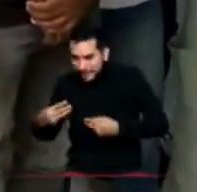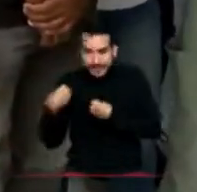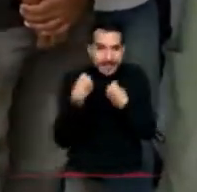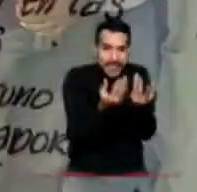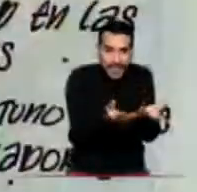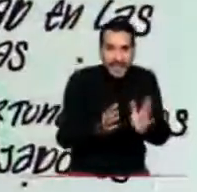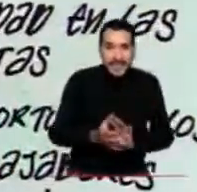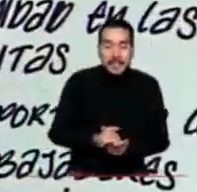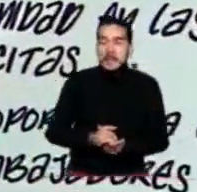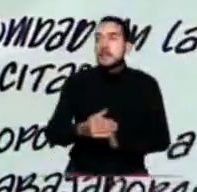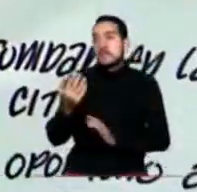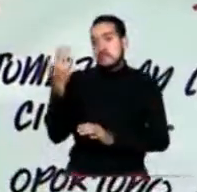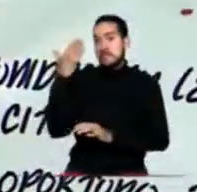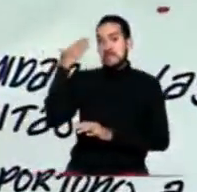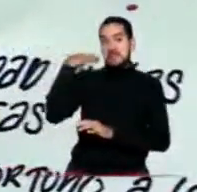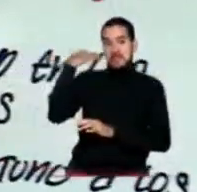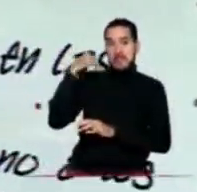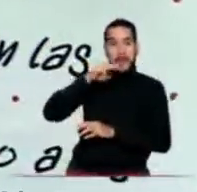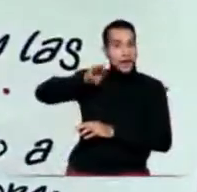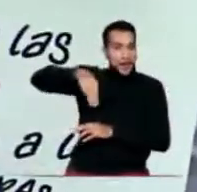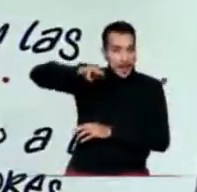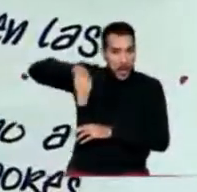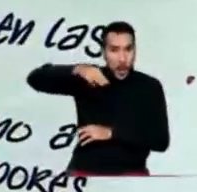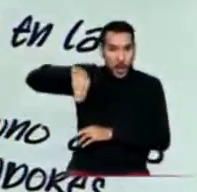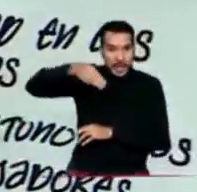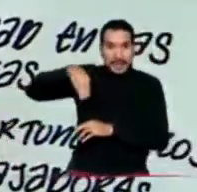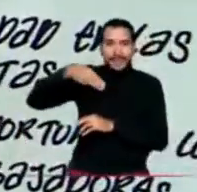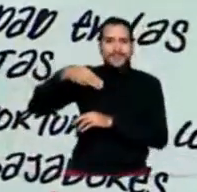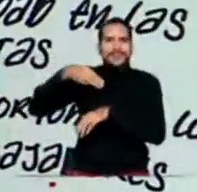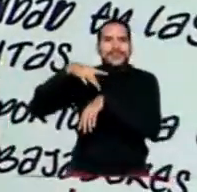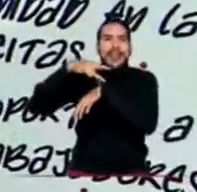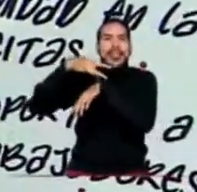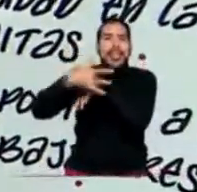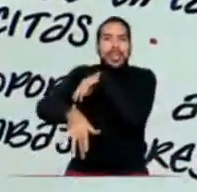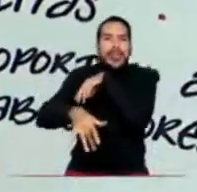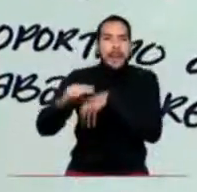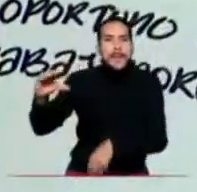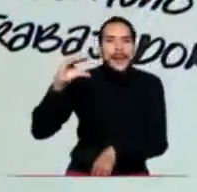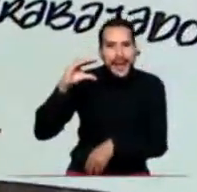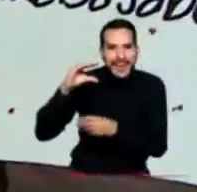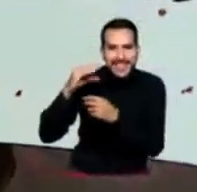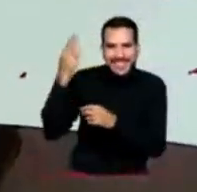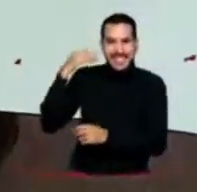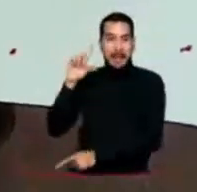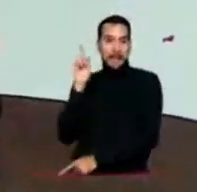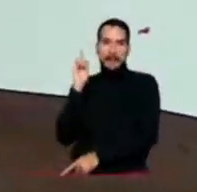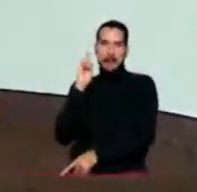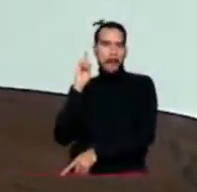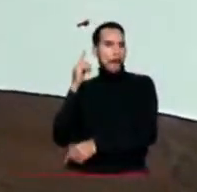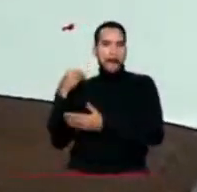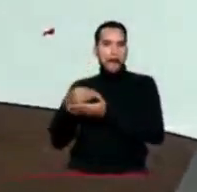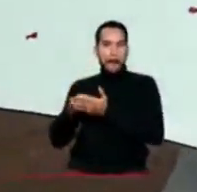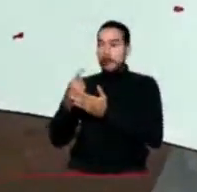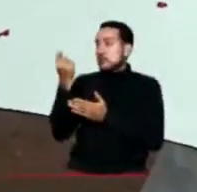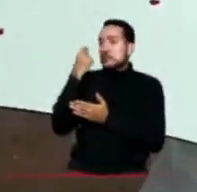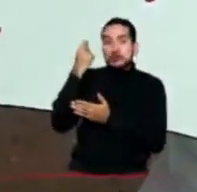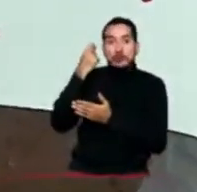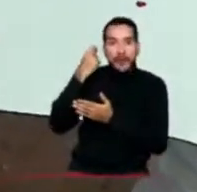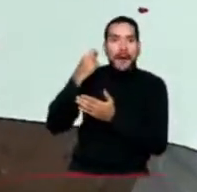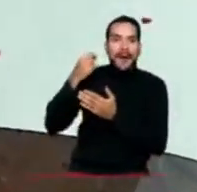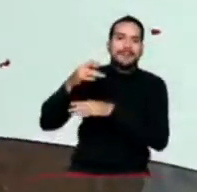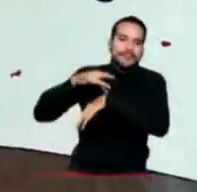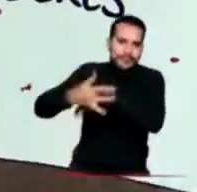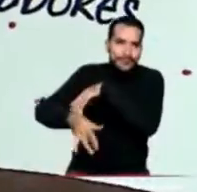el salario del mes de febrero, pero ya a hoy nos adeudan marzo y entonces no, hoy estamos aquí